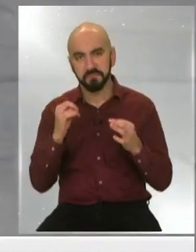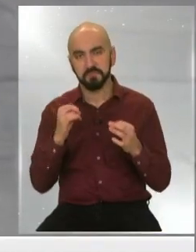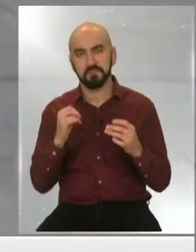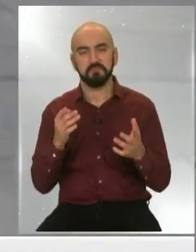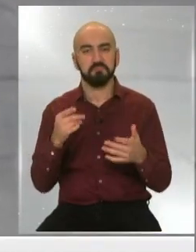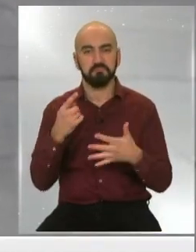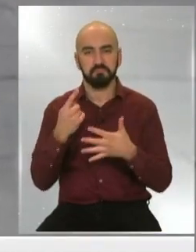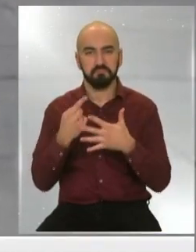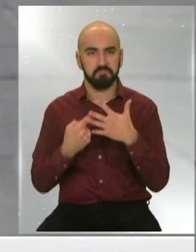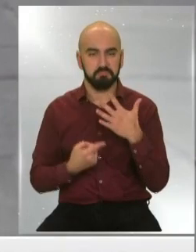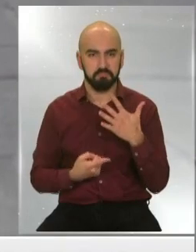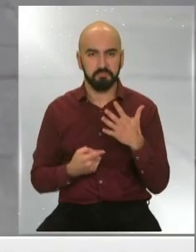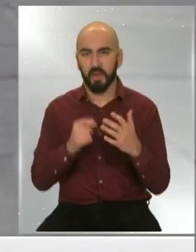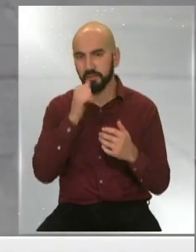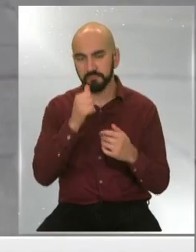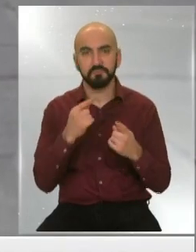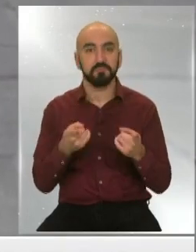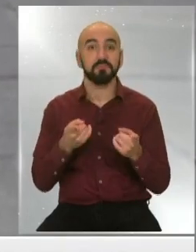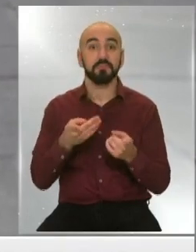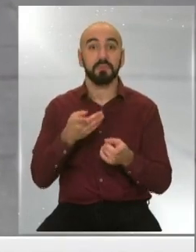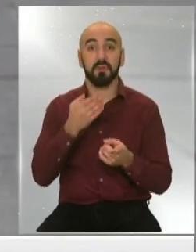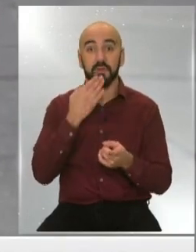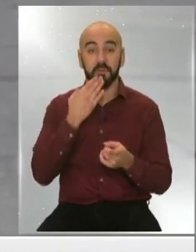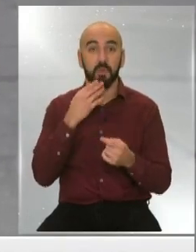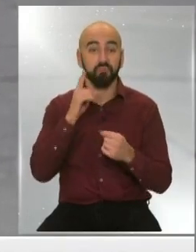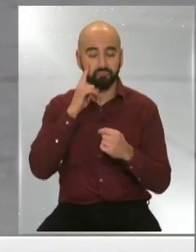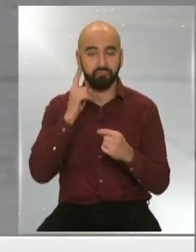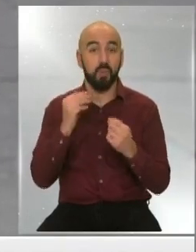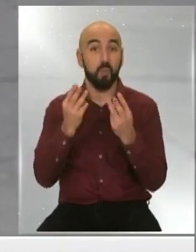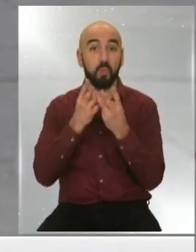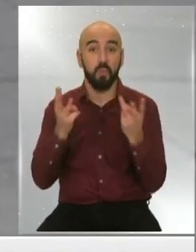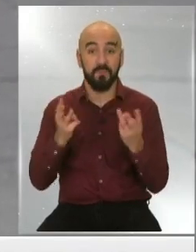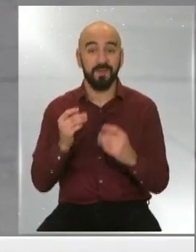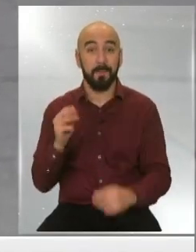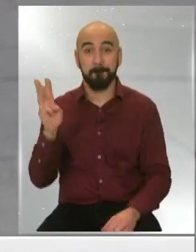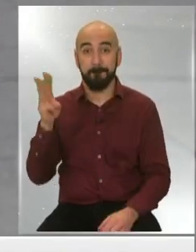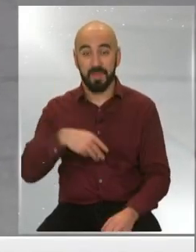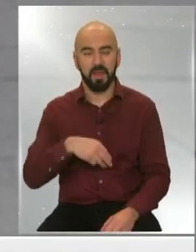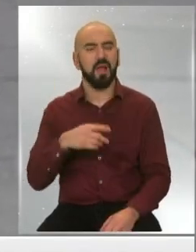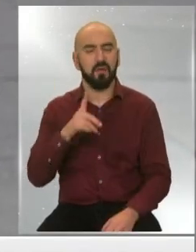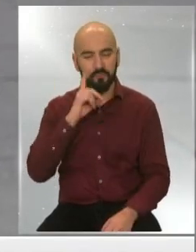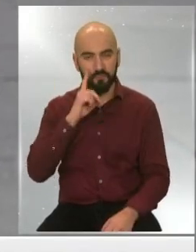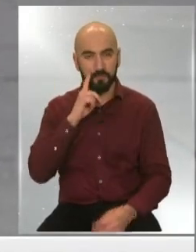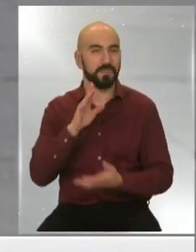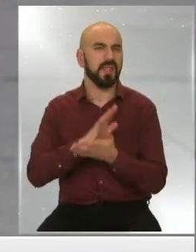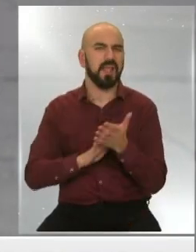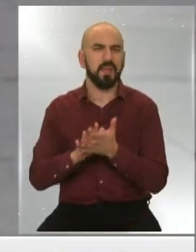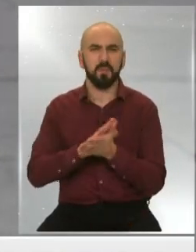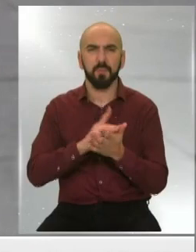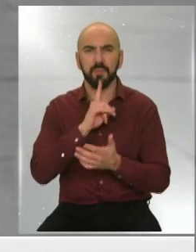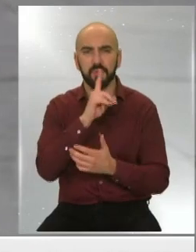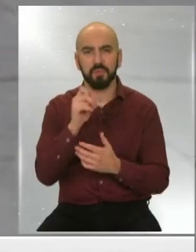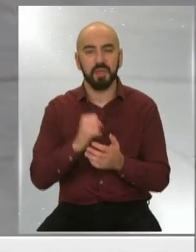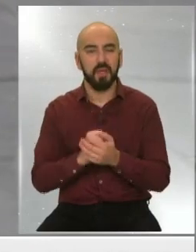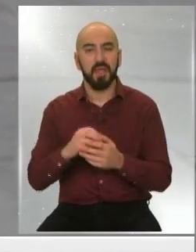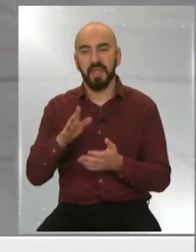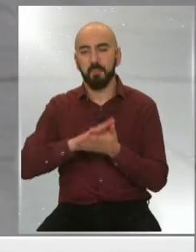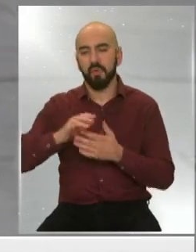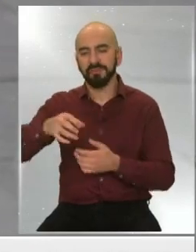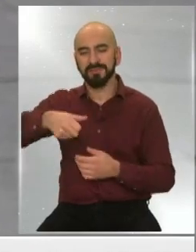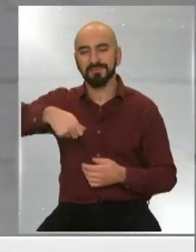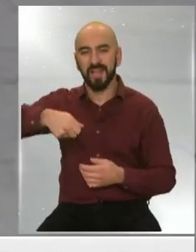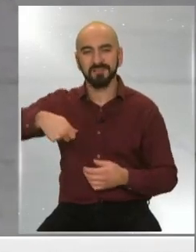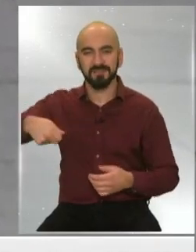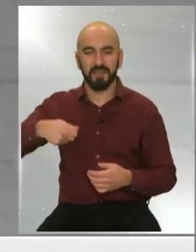también para compartir en nuestro sitio web de Mega. ¿Qué pasa si se acaban, por ejemplo, la salsa de tomate o los porotos,